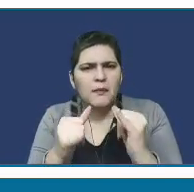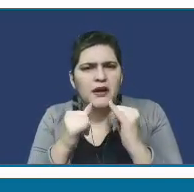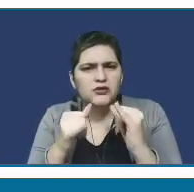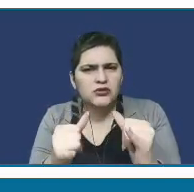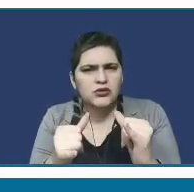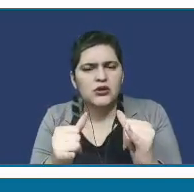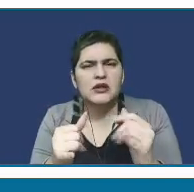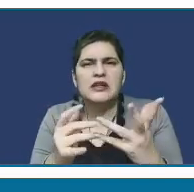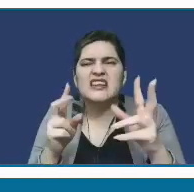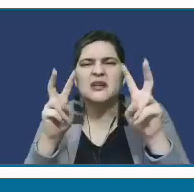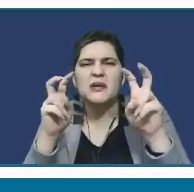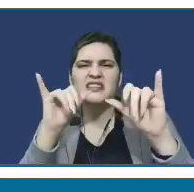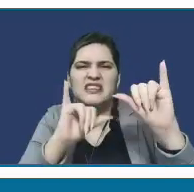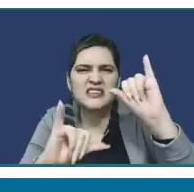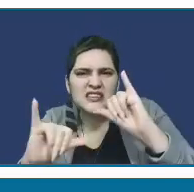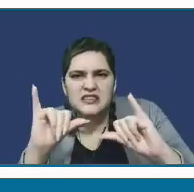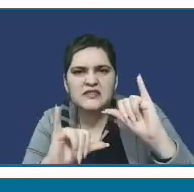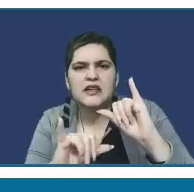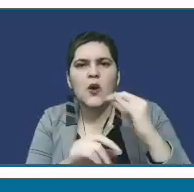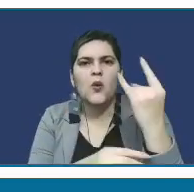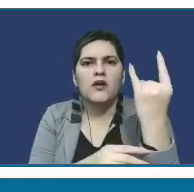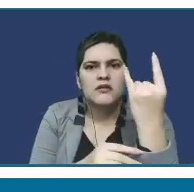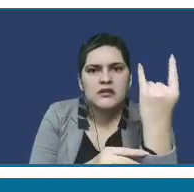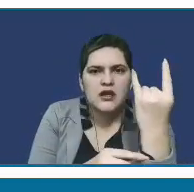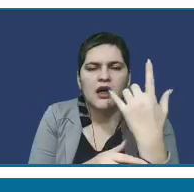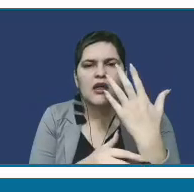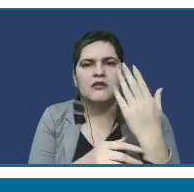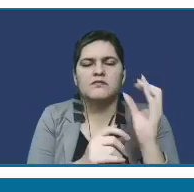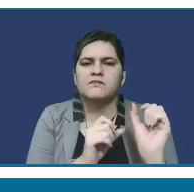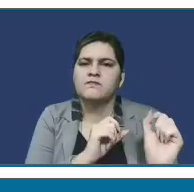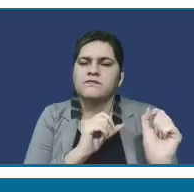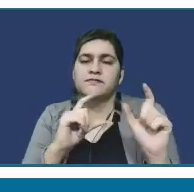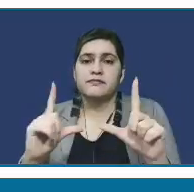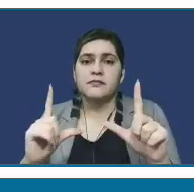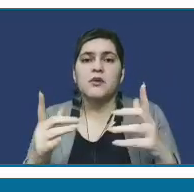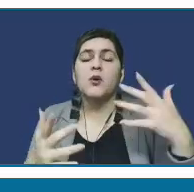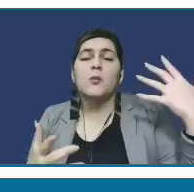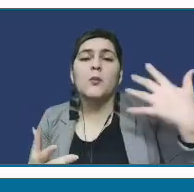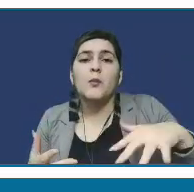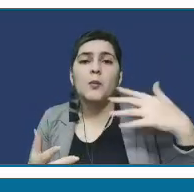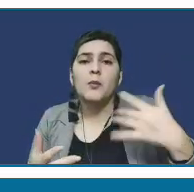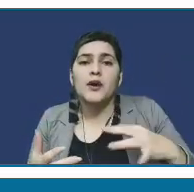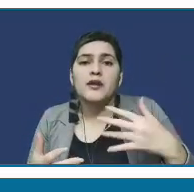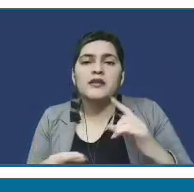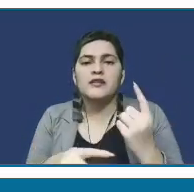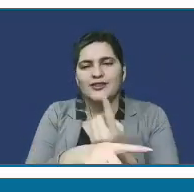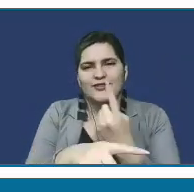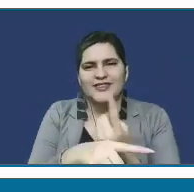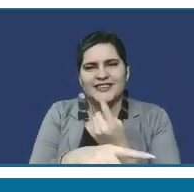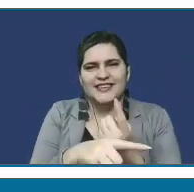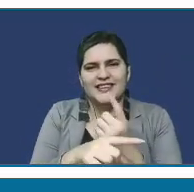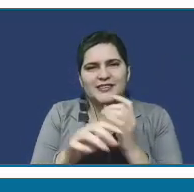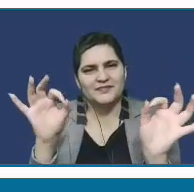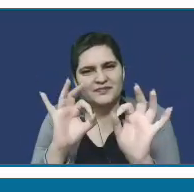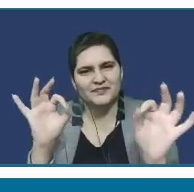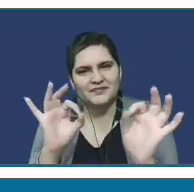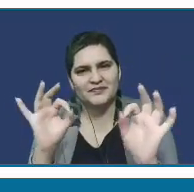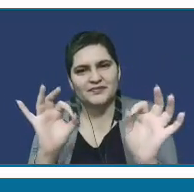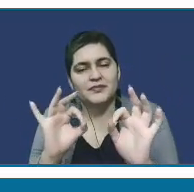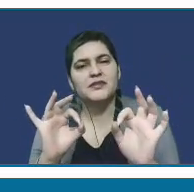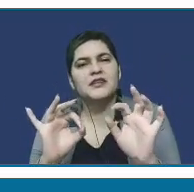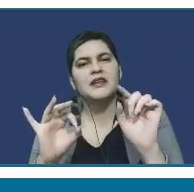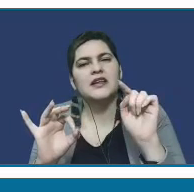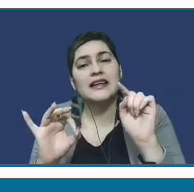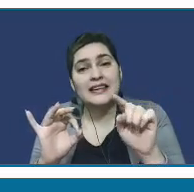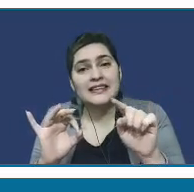científica o académica que está puesta en las imágenes, pero lo más importante es lo que vamos a conversar y lo que vamos a tratar